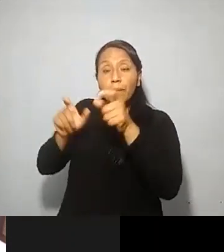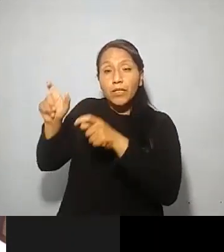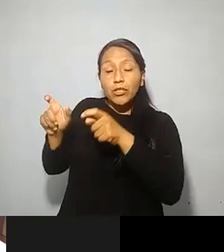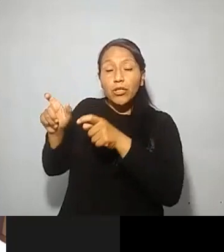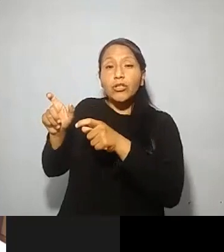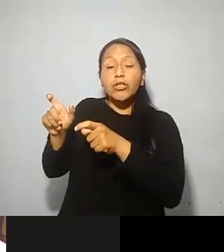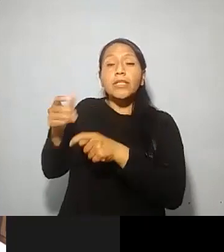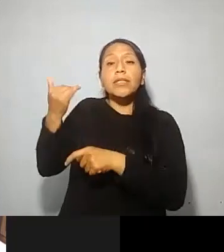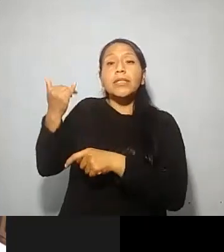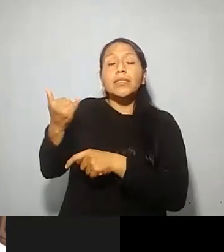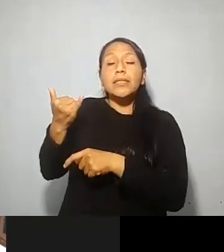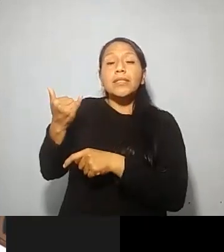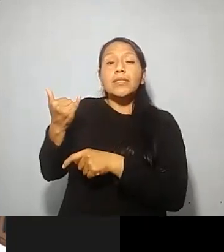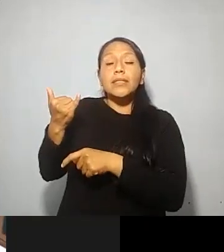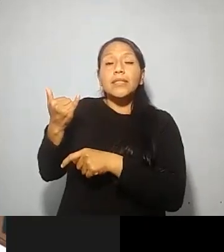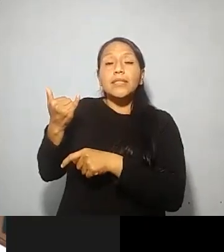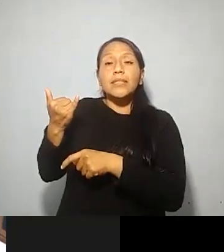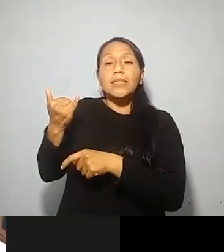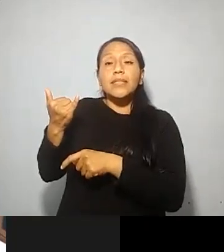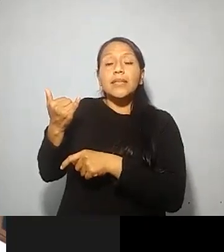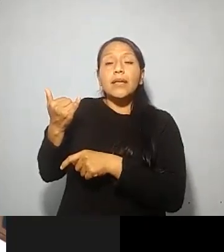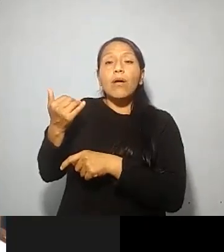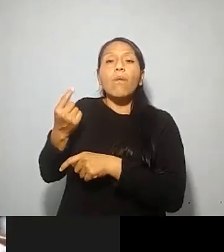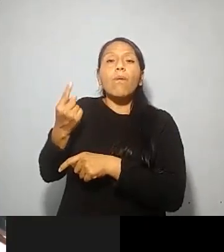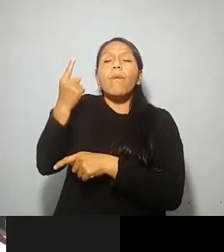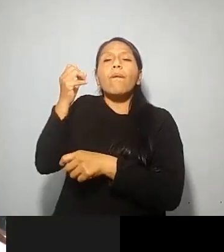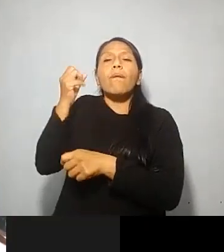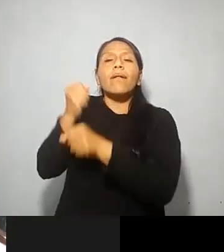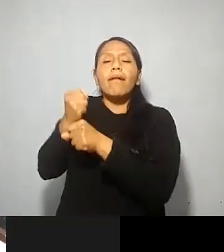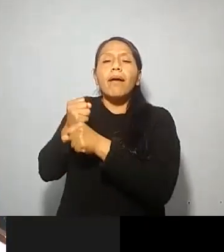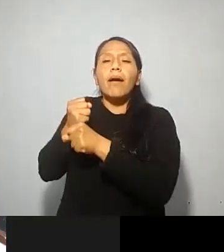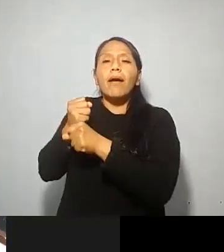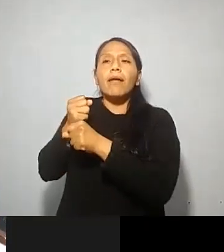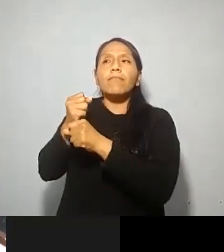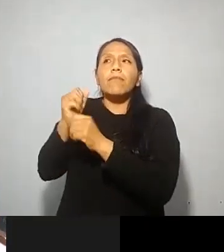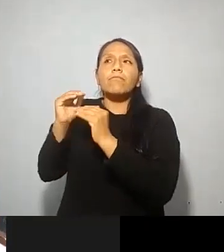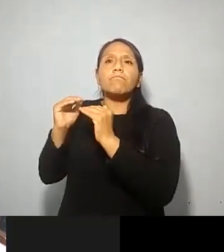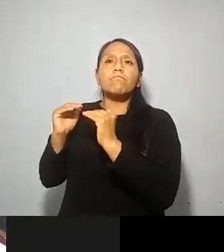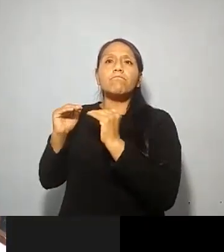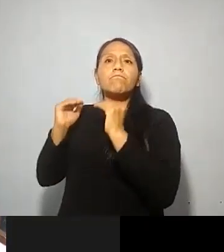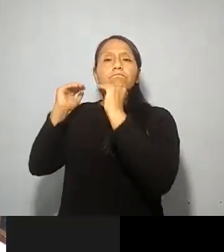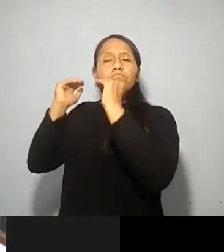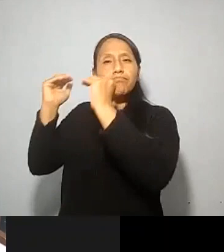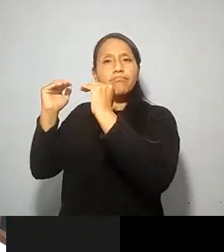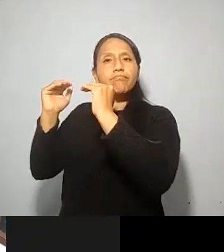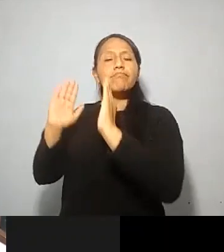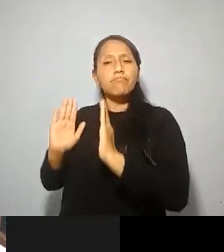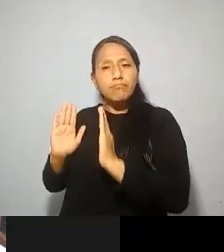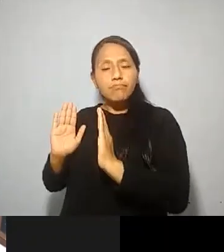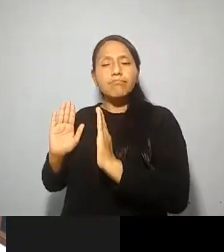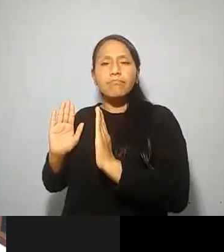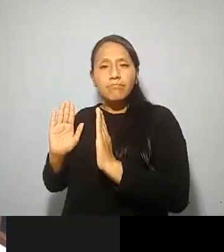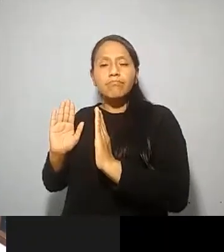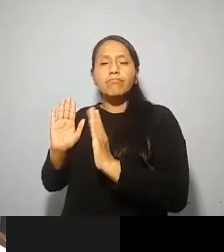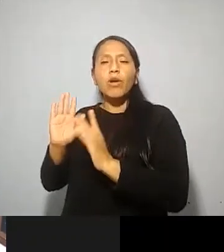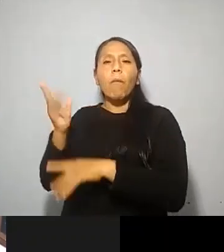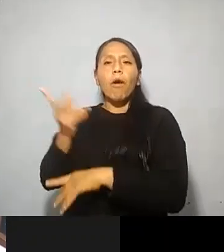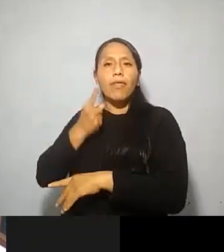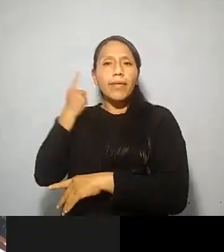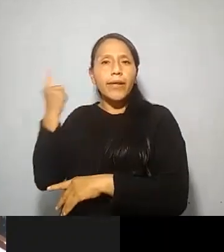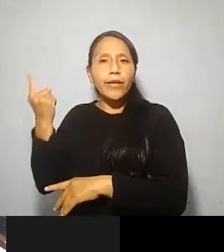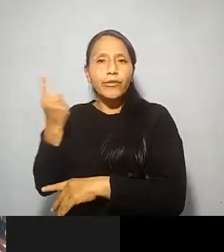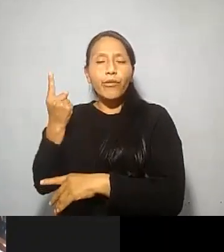tenían un empleo de perfil alto, que se le denomina, es decir, de como director o